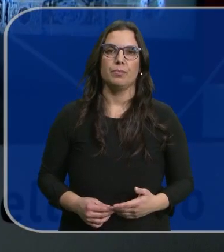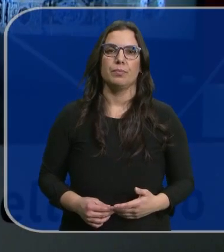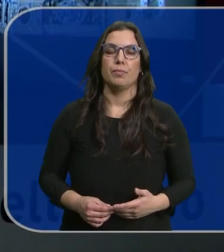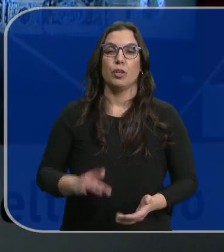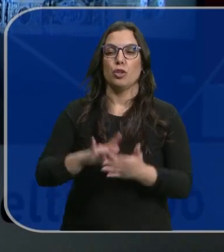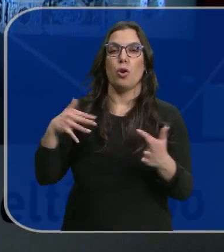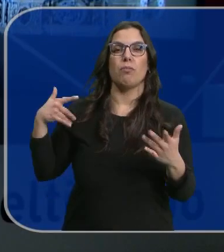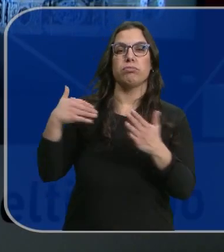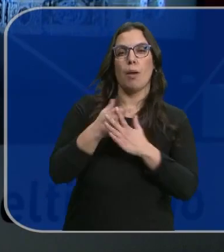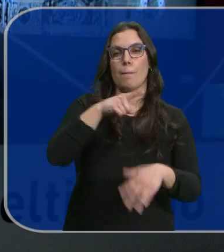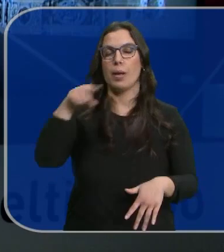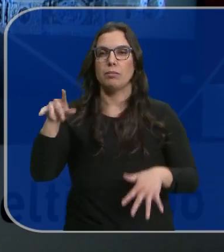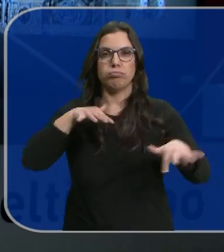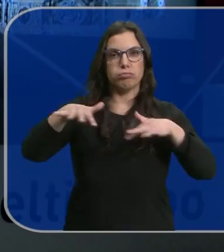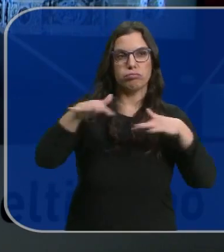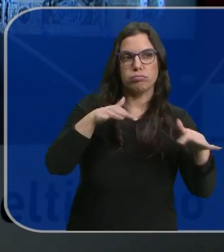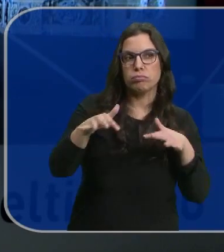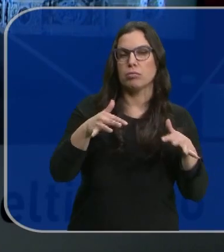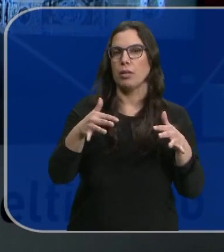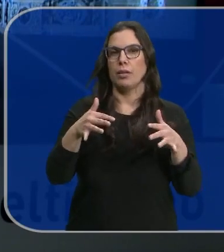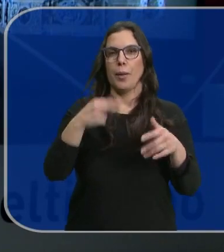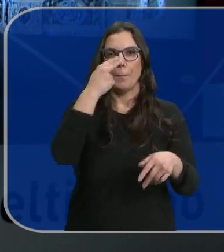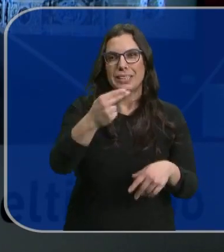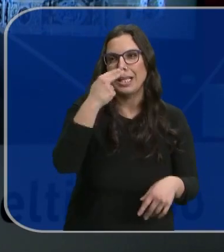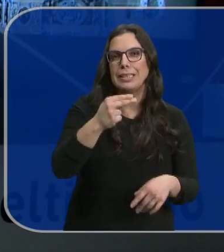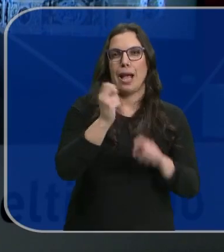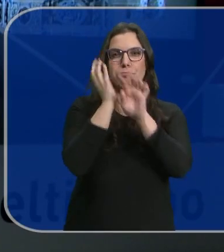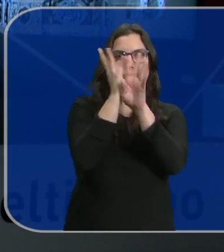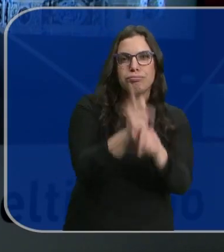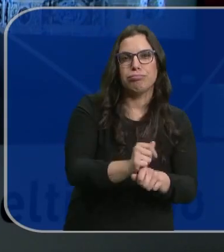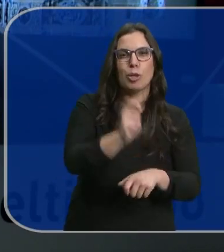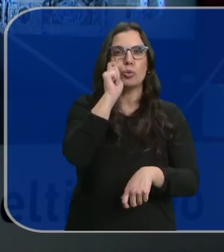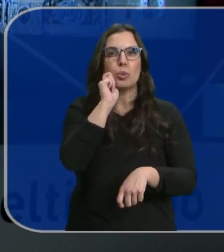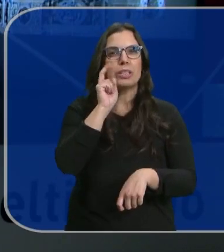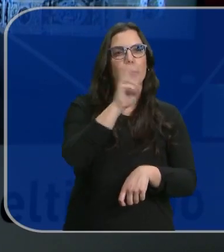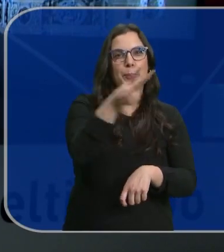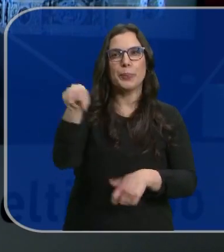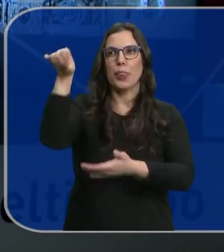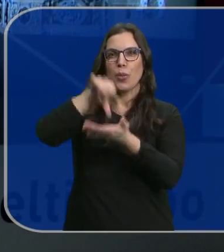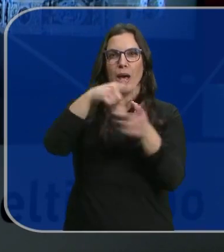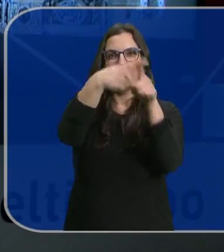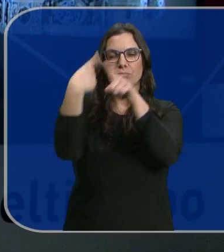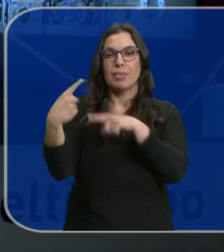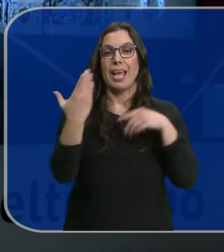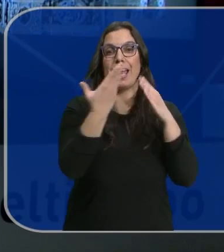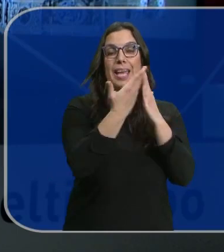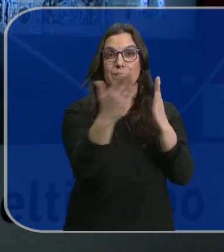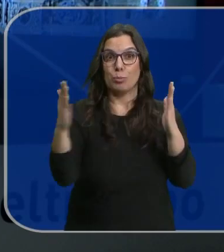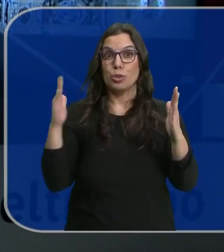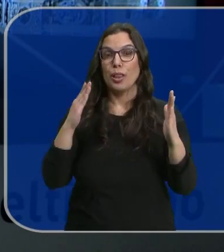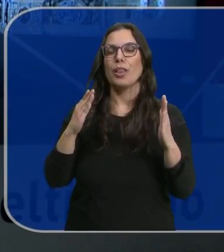Han sido meses de ajetreo, de entrada y salida de visitantes, de miles de turistas recorriendo la ciudad y de una exposición que ha